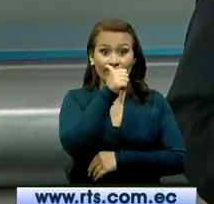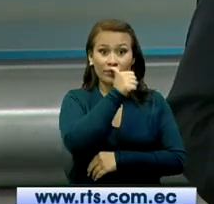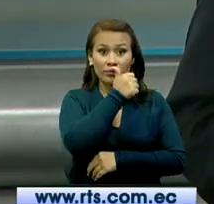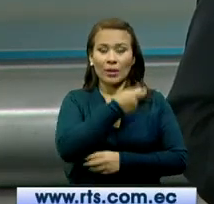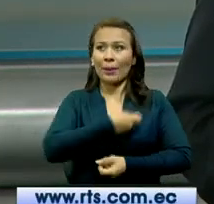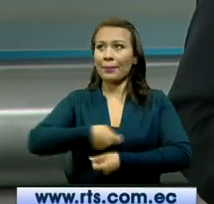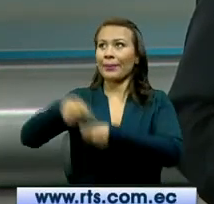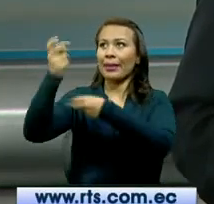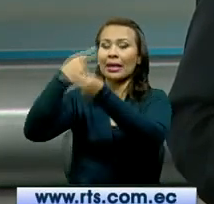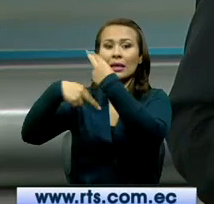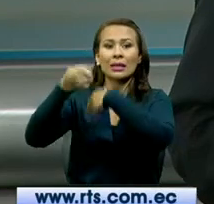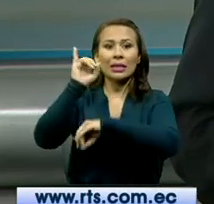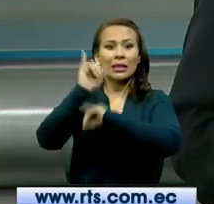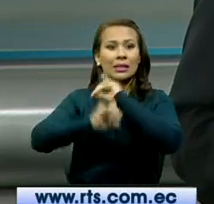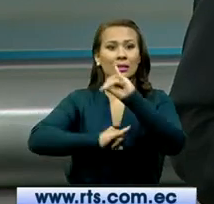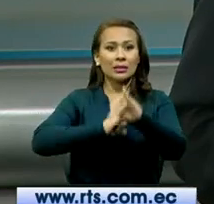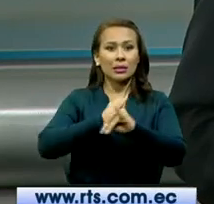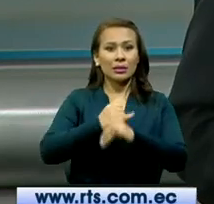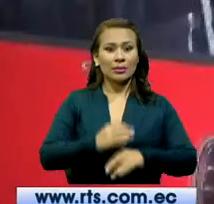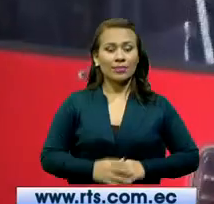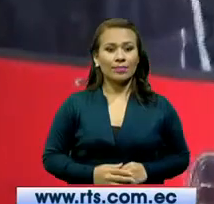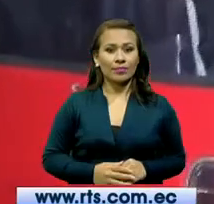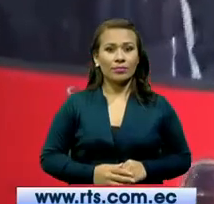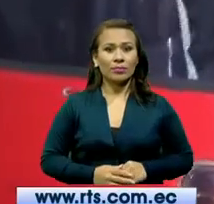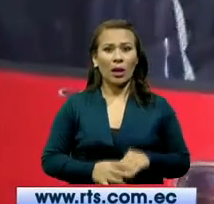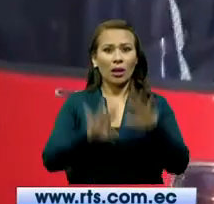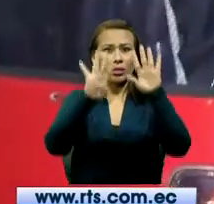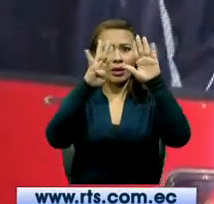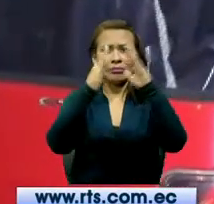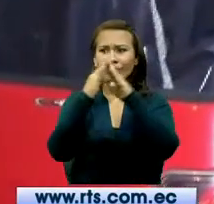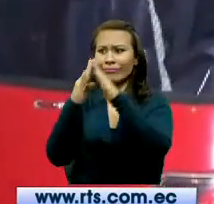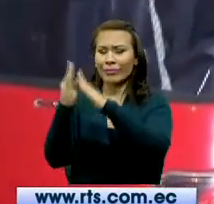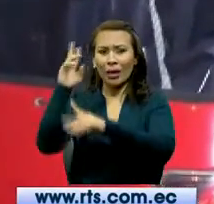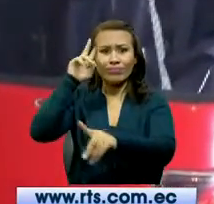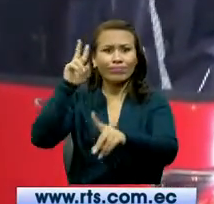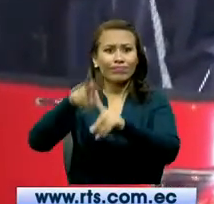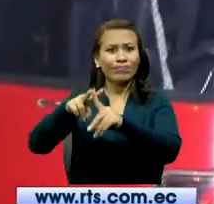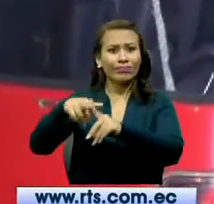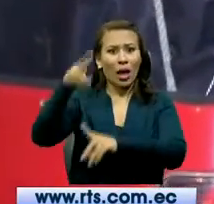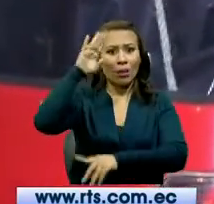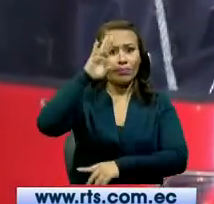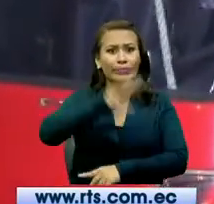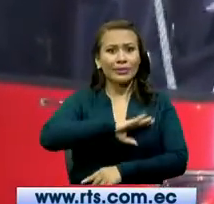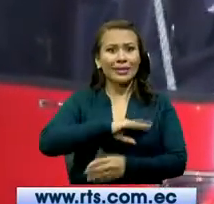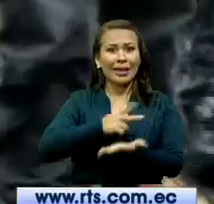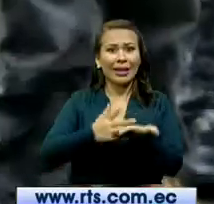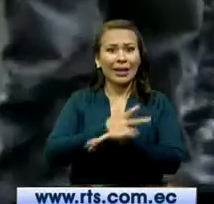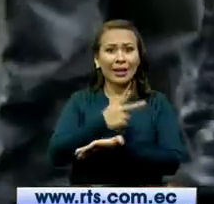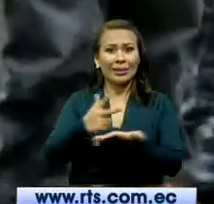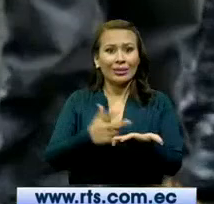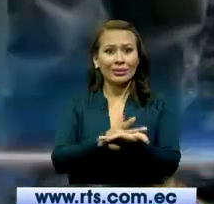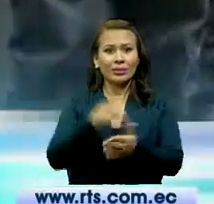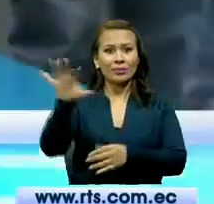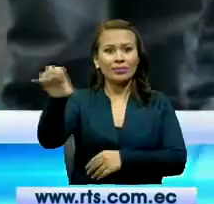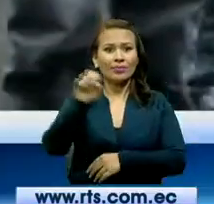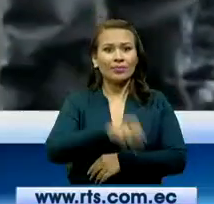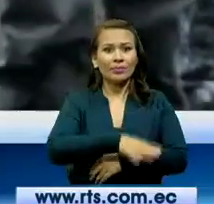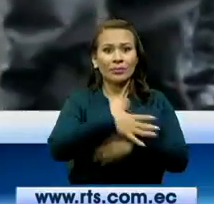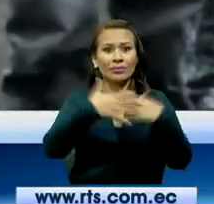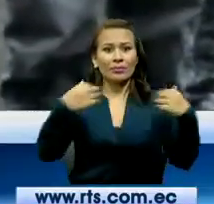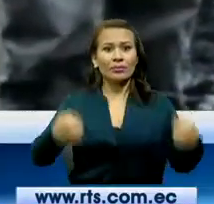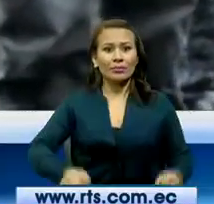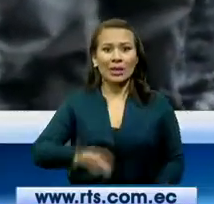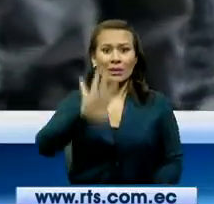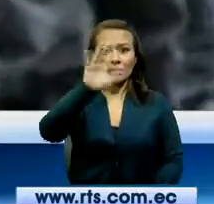mercado internacional. En 9 casos que actuó la policía antinarcóticos en la provincia del Carchi se logró la aprehensión de 5 ciudadanos